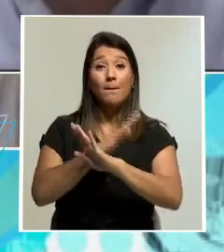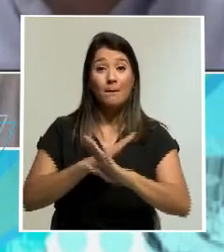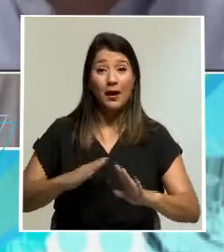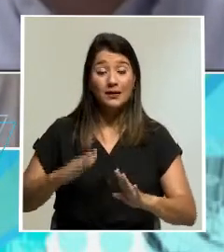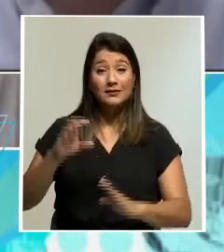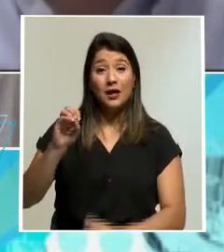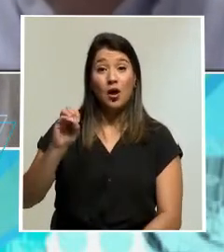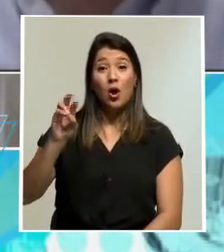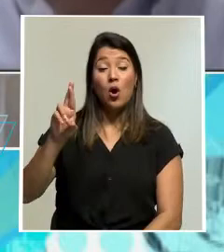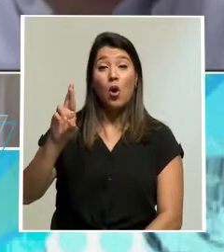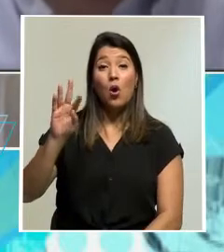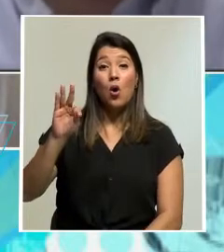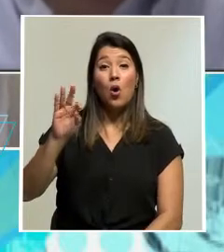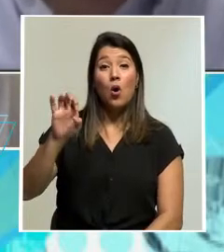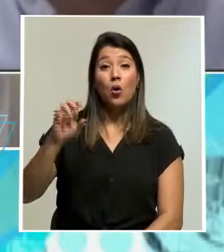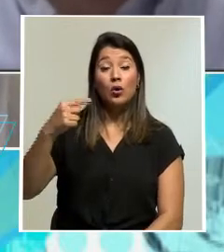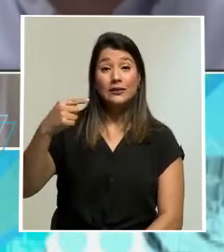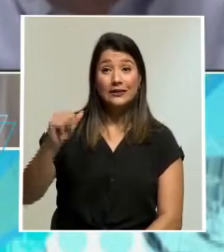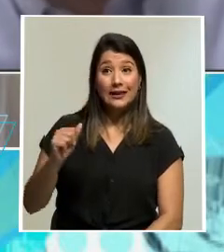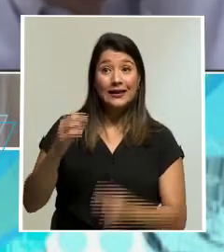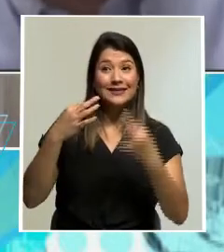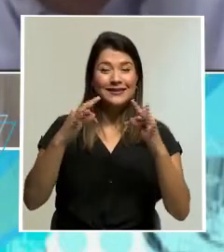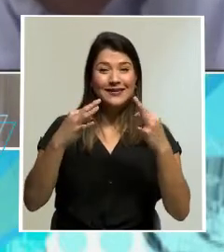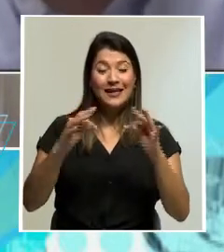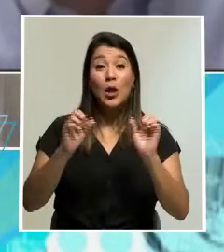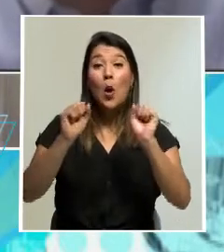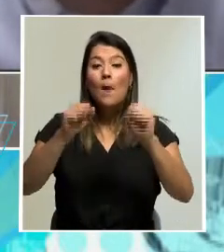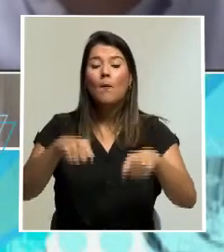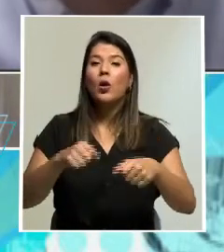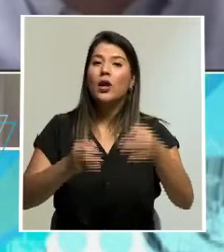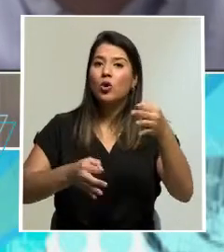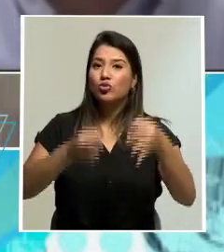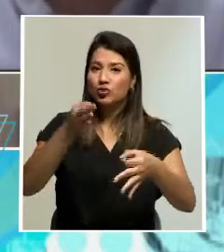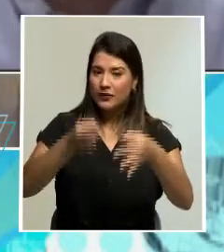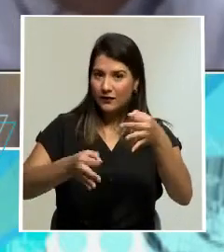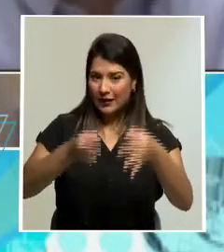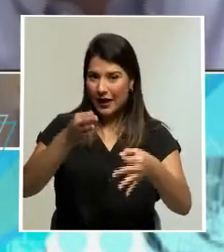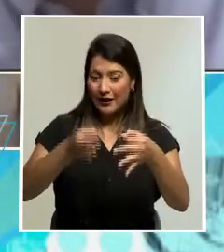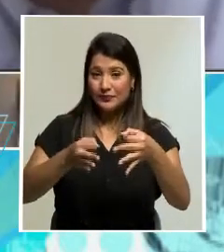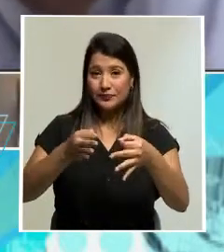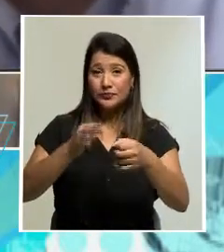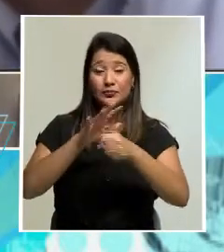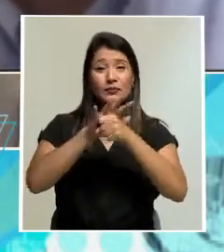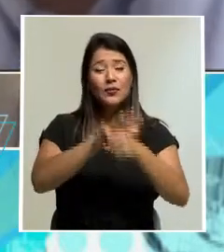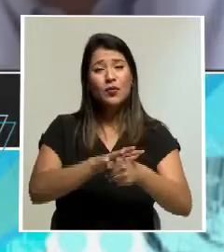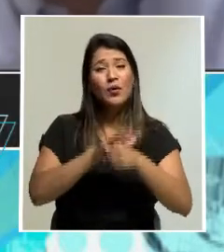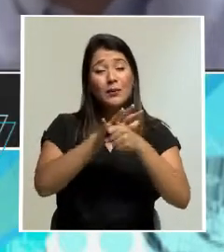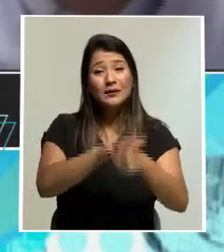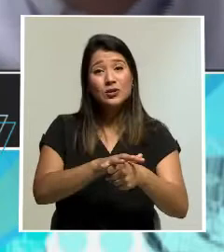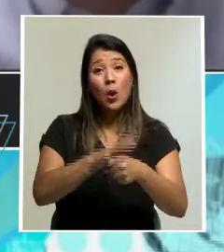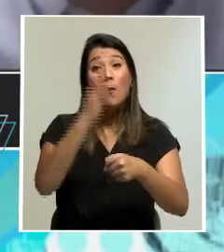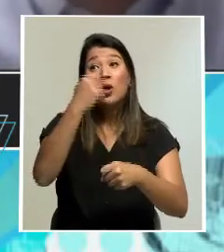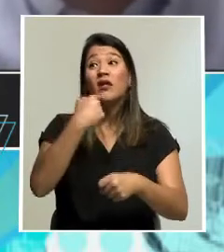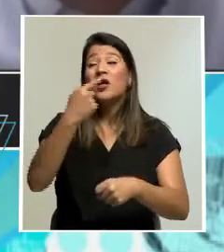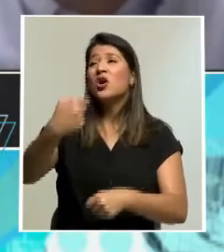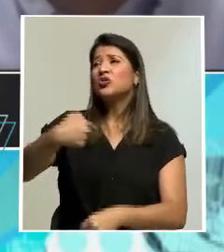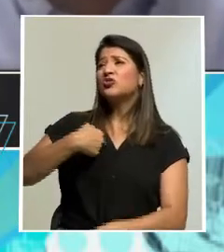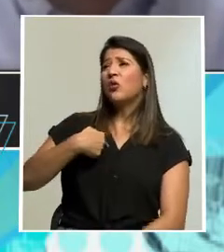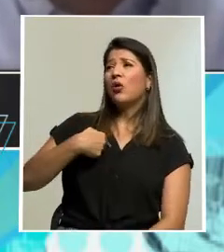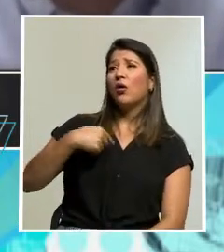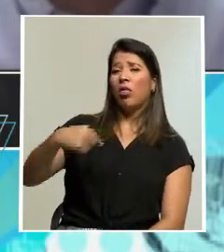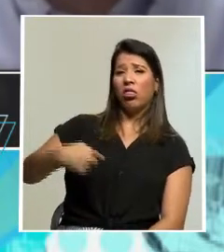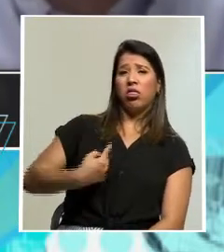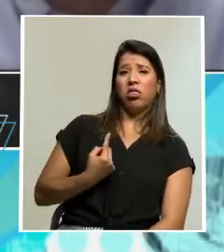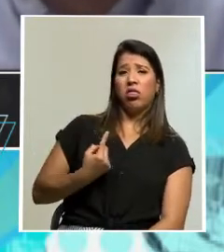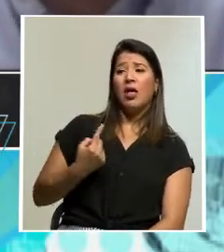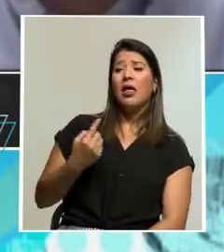se empeñó en tratar de justificar la represión alegando que él era víctima de una tentativa de